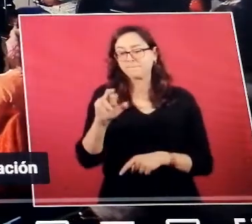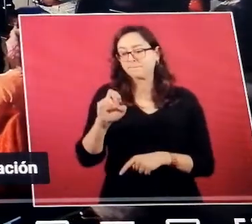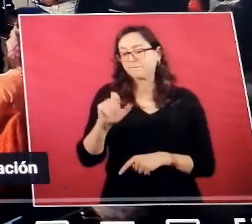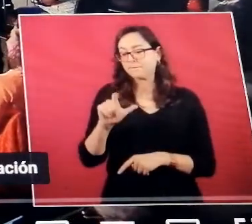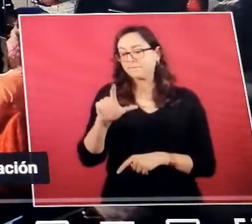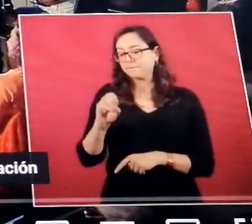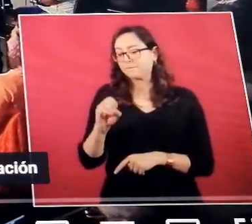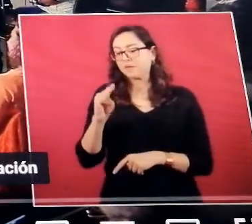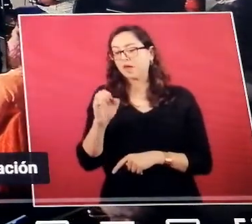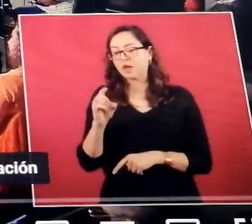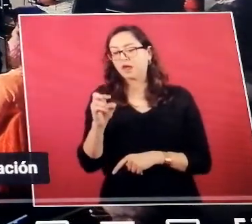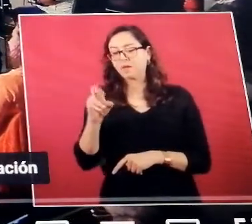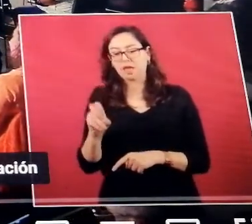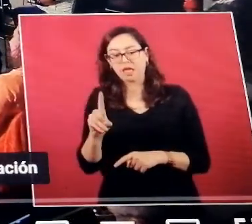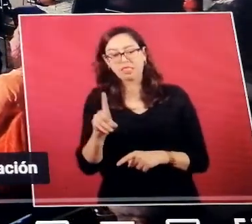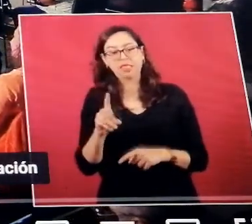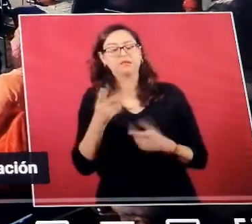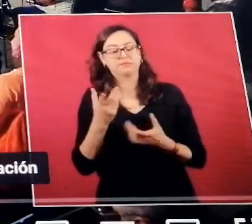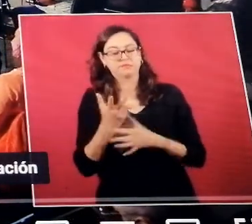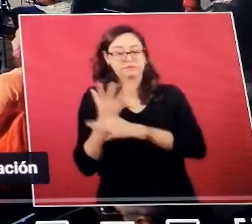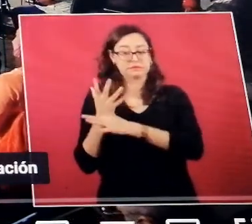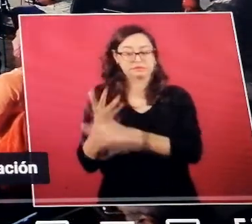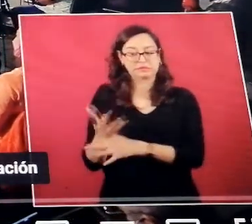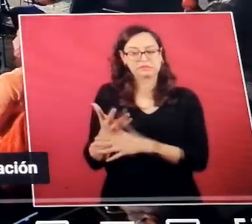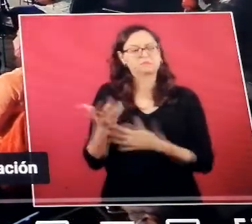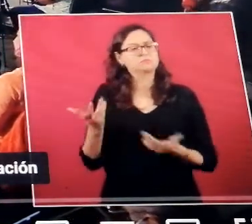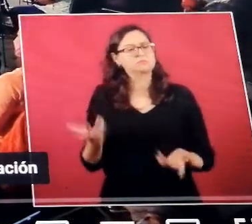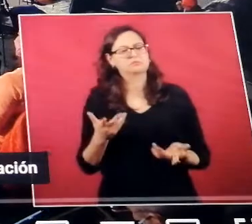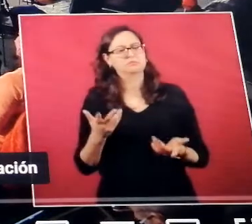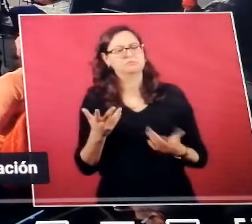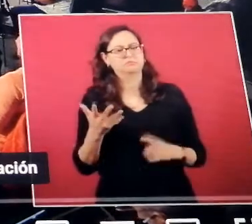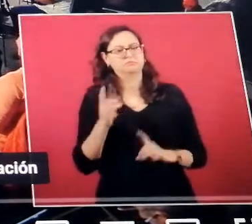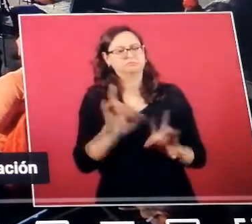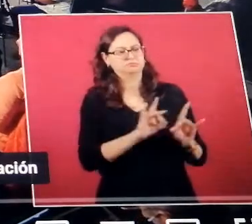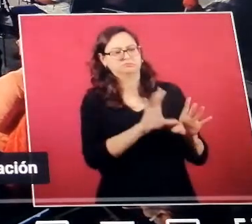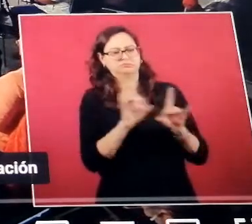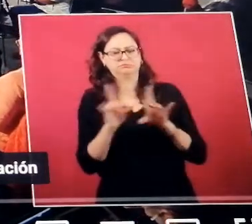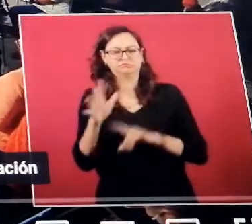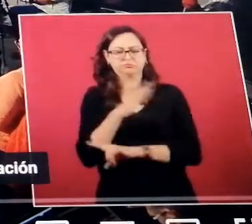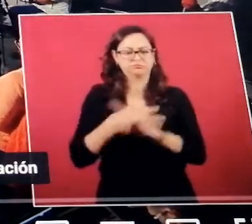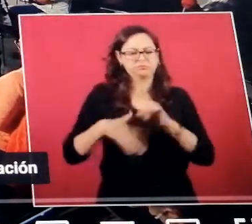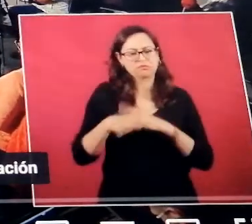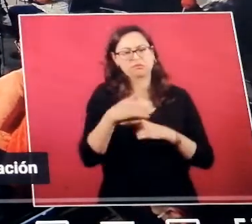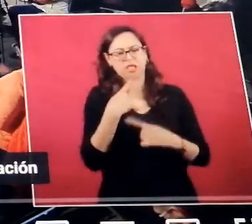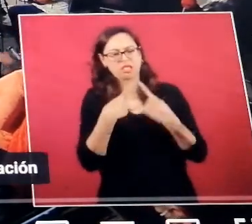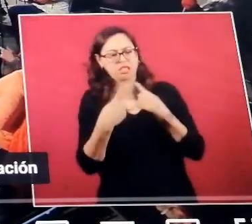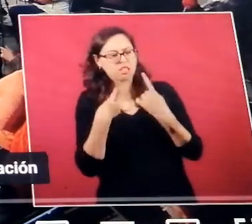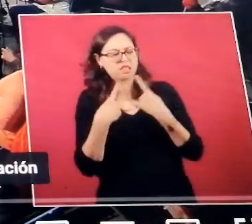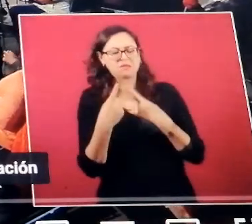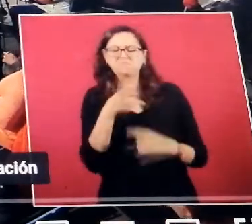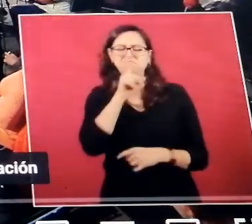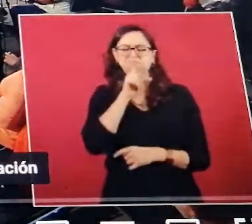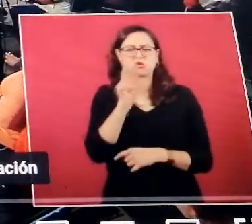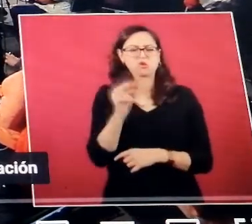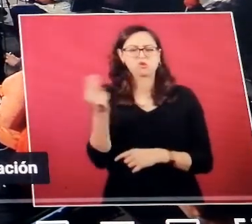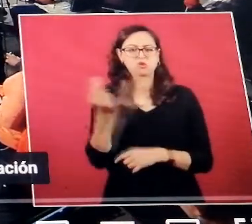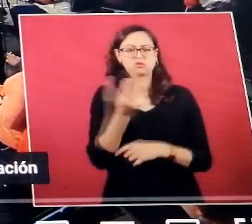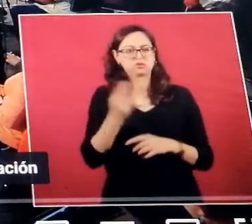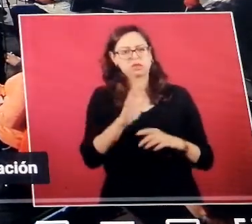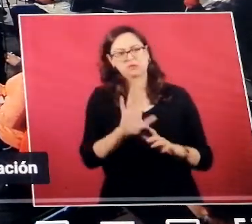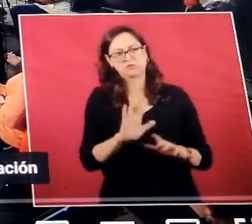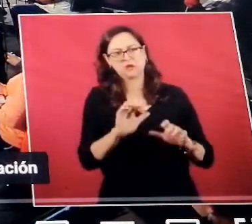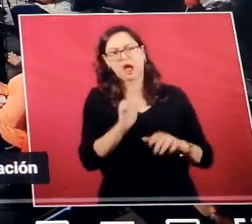porque no era este el escenario para dirimir estas situaciones, sino que había estas consultas, estos diálogos, y después para